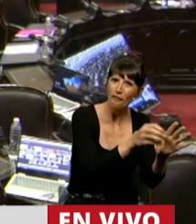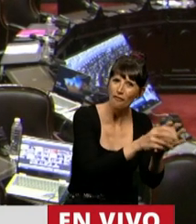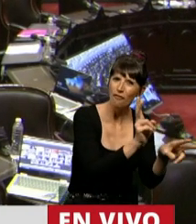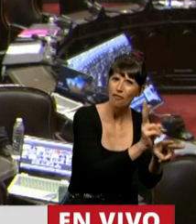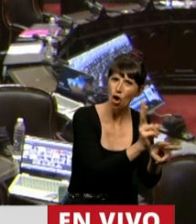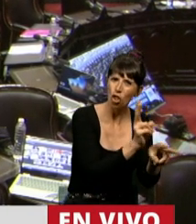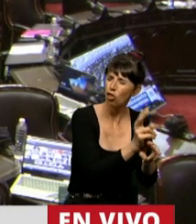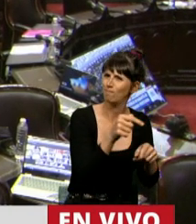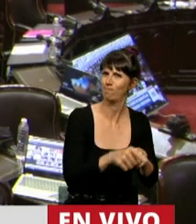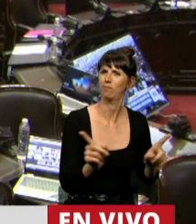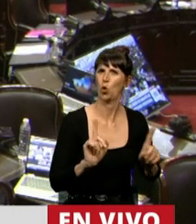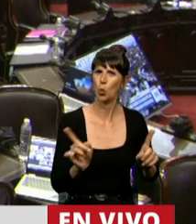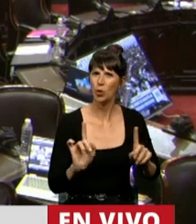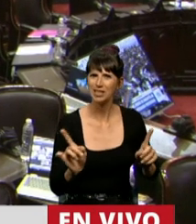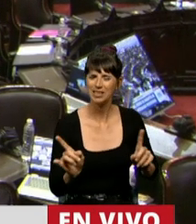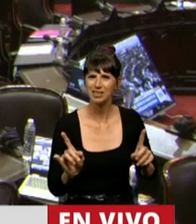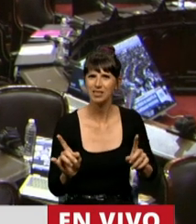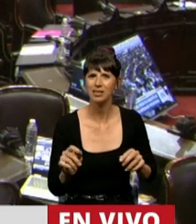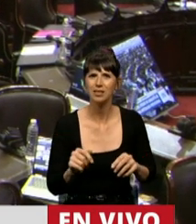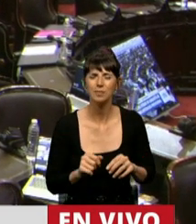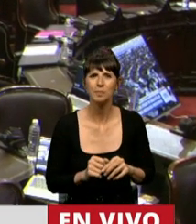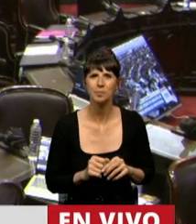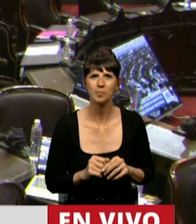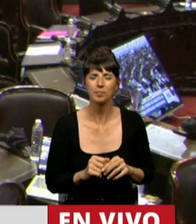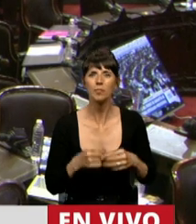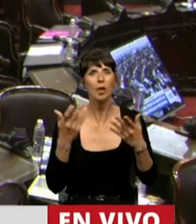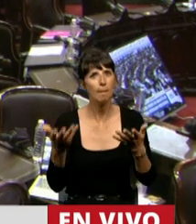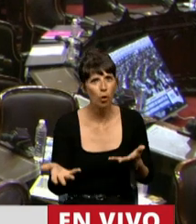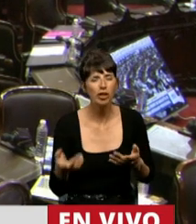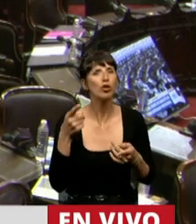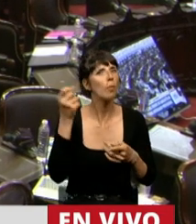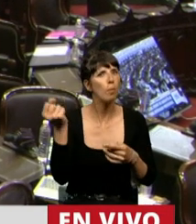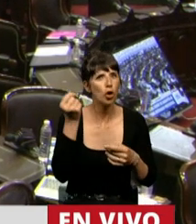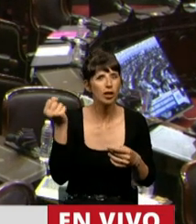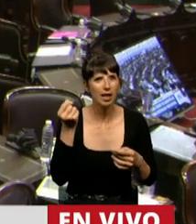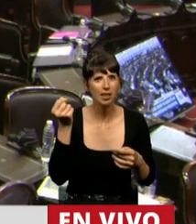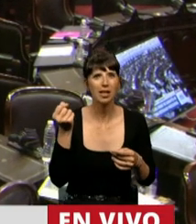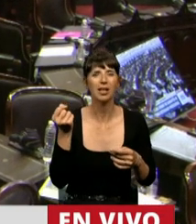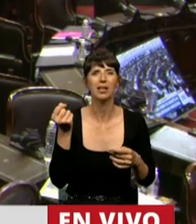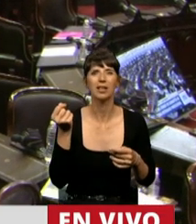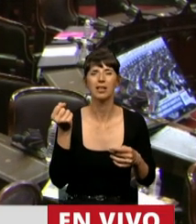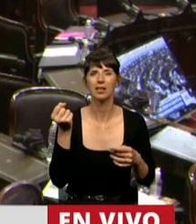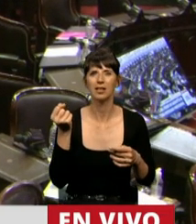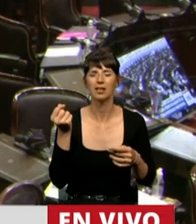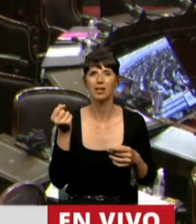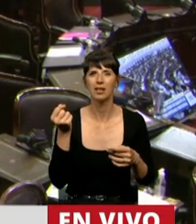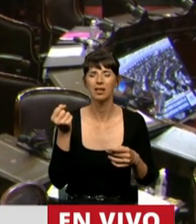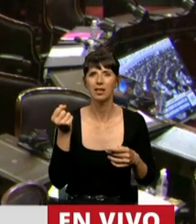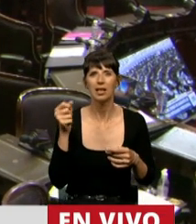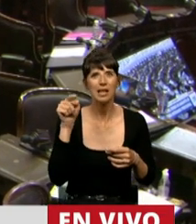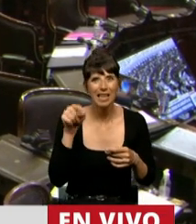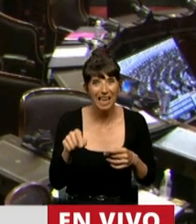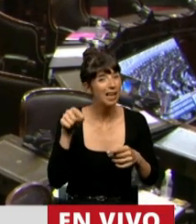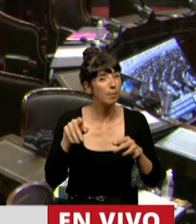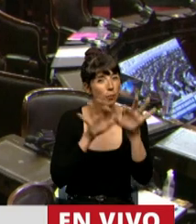contrapone nociones de flujo con stock por lo tanto es importante que se